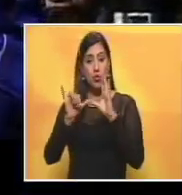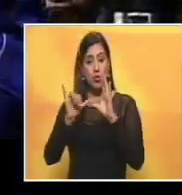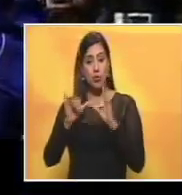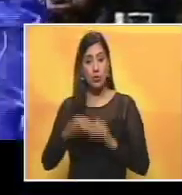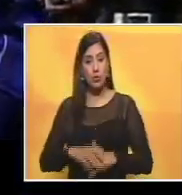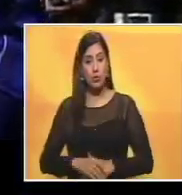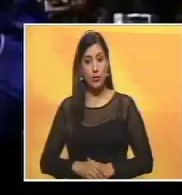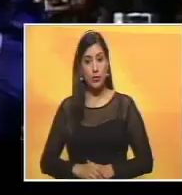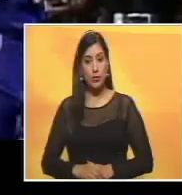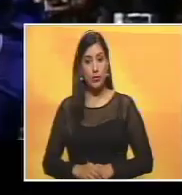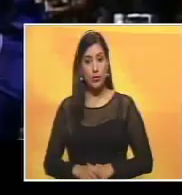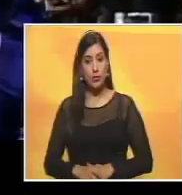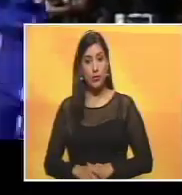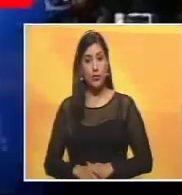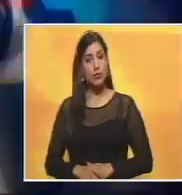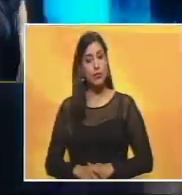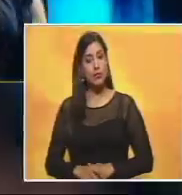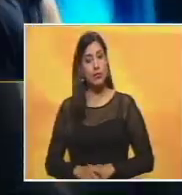artista.